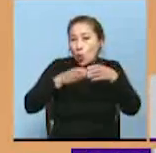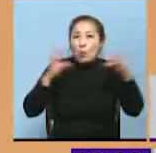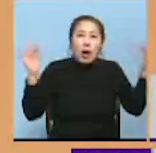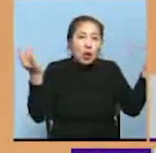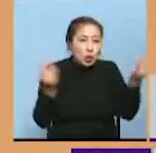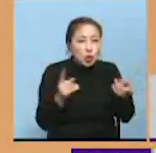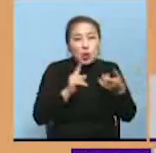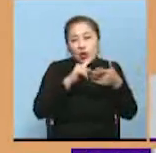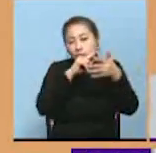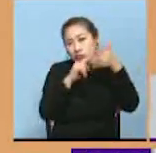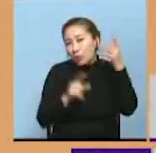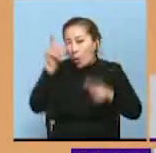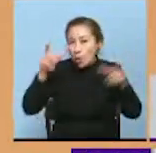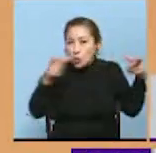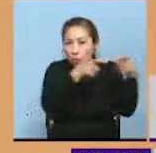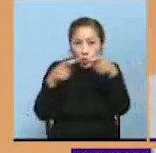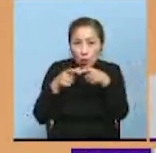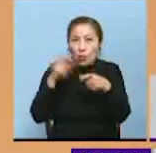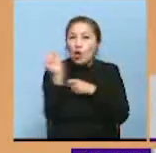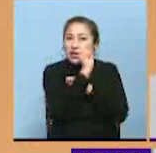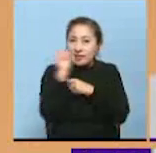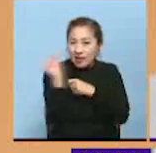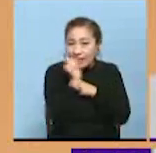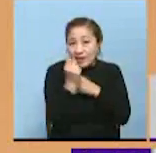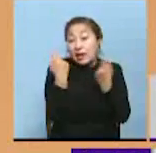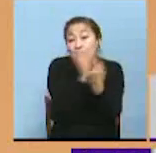Coplero, Sentimiento, Ternura, Coroico,